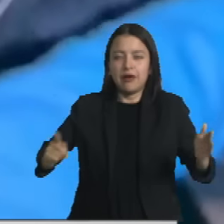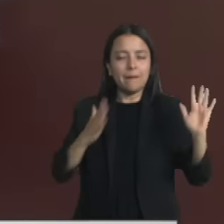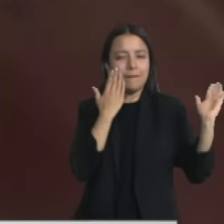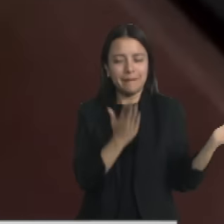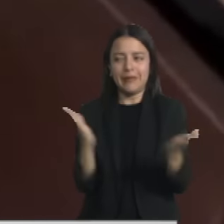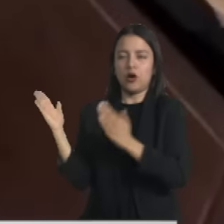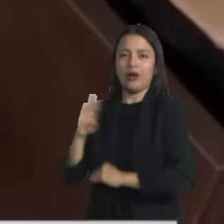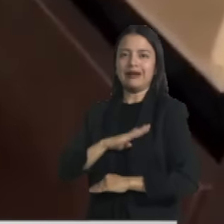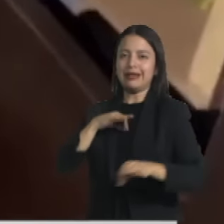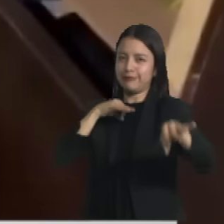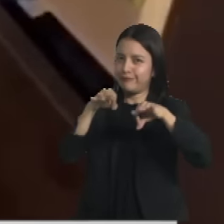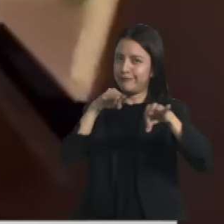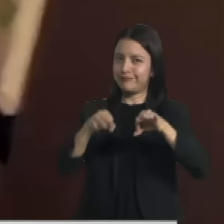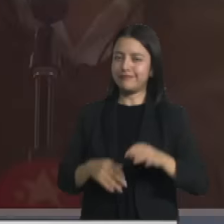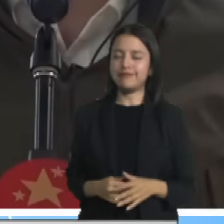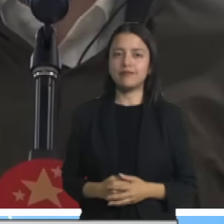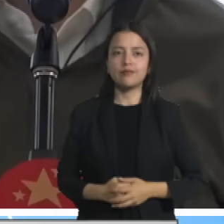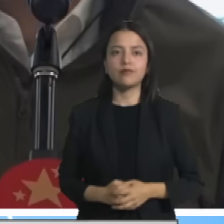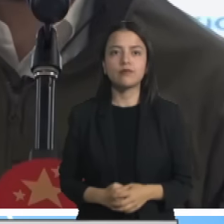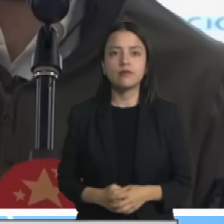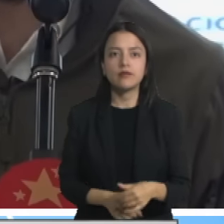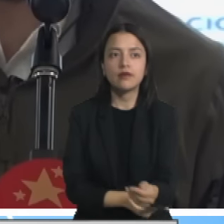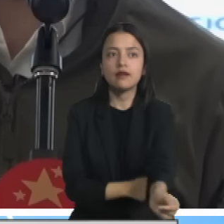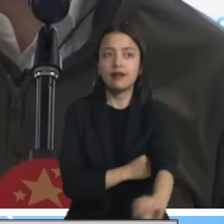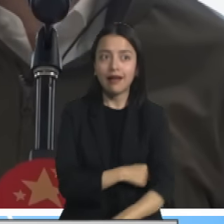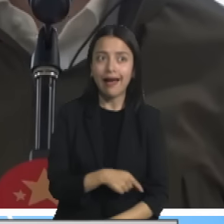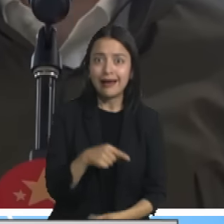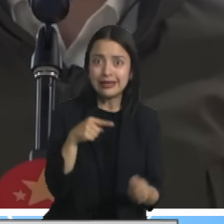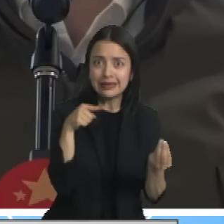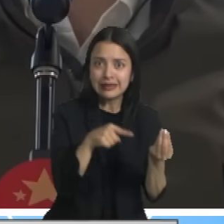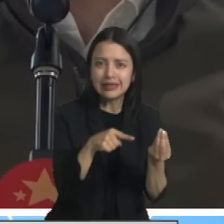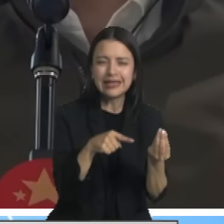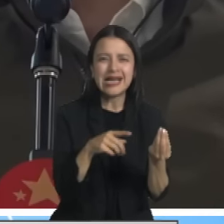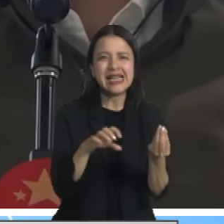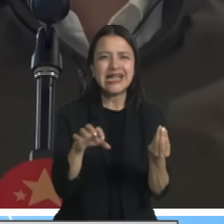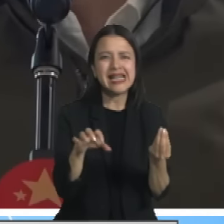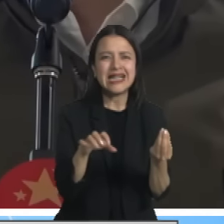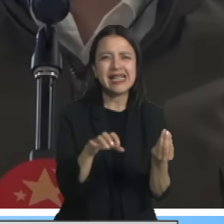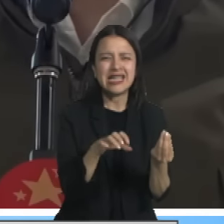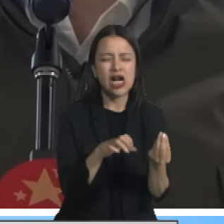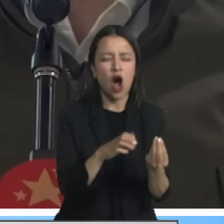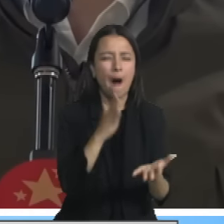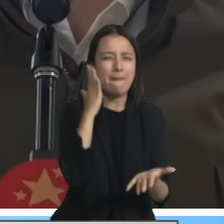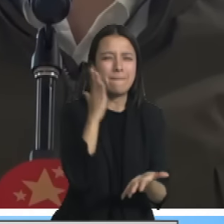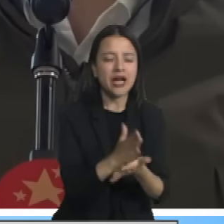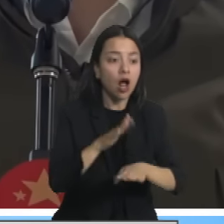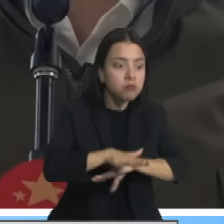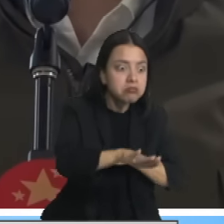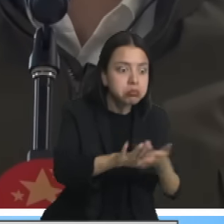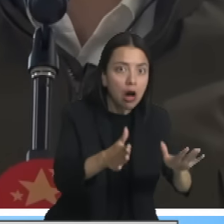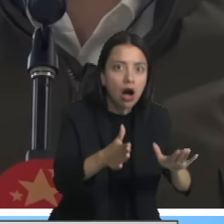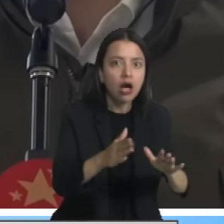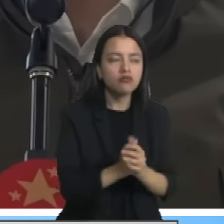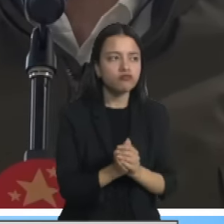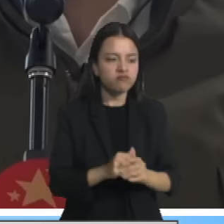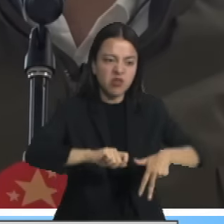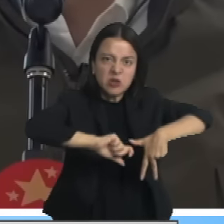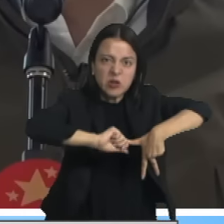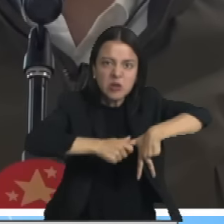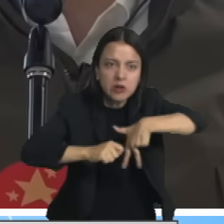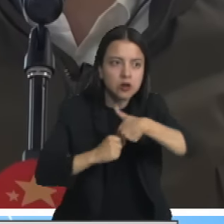Escuchemos al alcalde mayor de Bogotá. Este grupo es responsable de delitos como homicidio, como desaparición forzada,